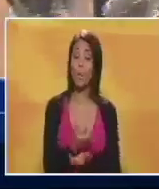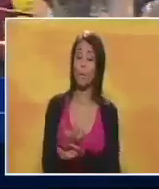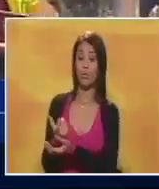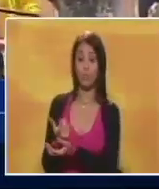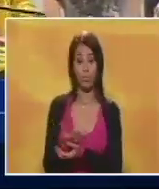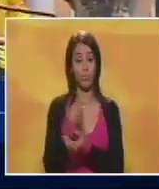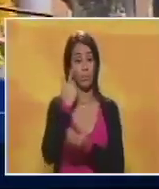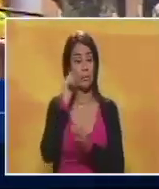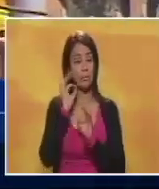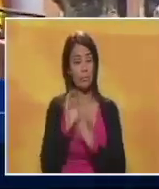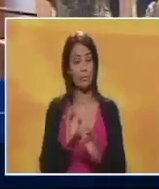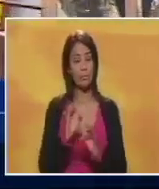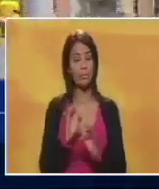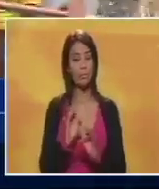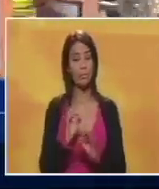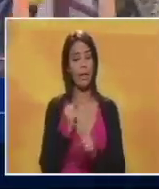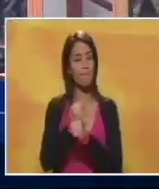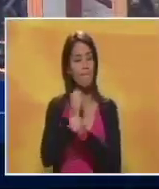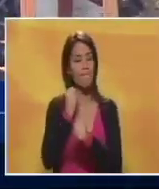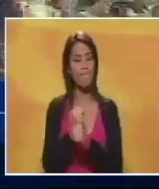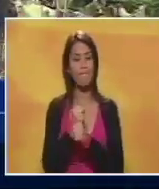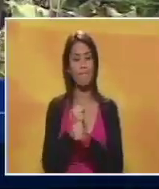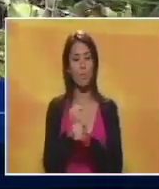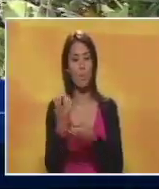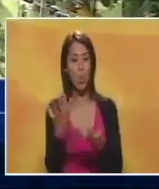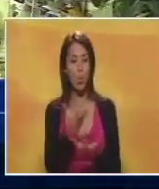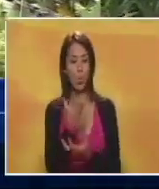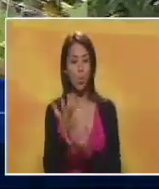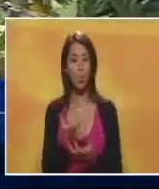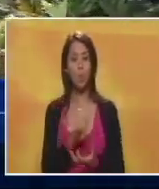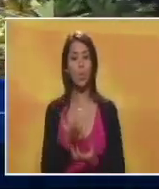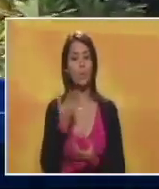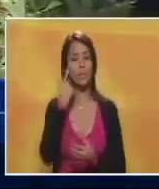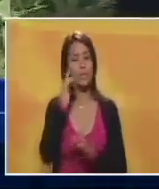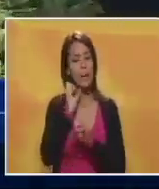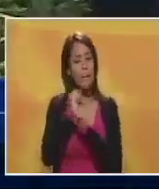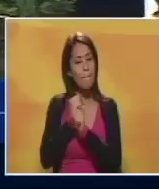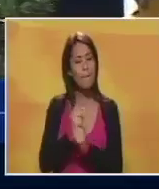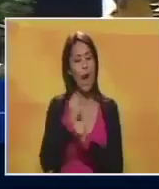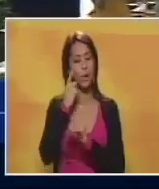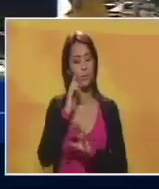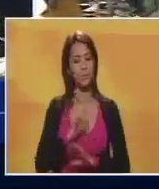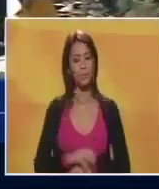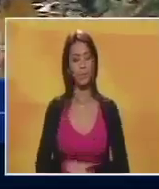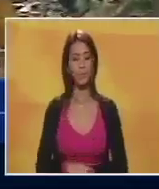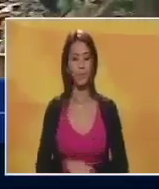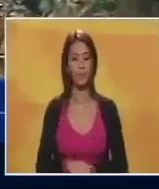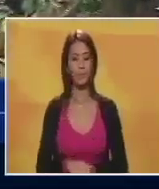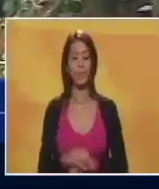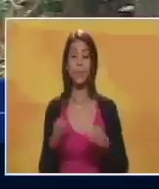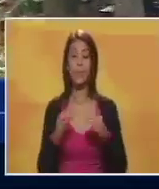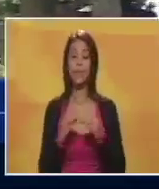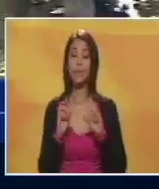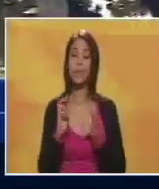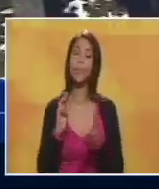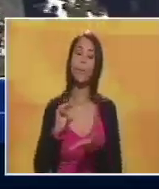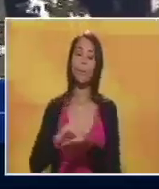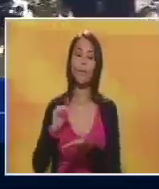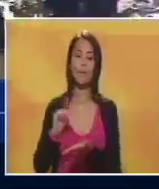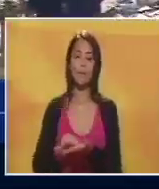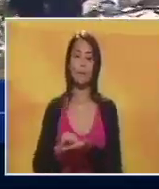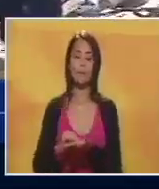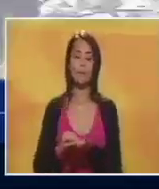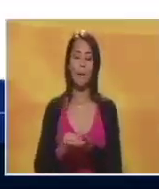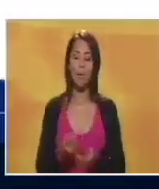el lugar, haciendo labores de refrescamiento y esperando maquinaria desde la Corporación de Servicio de Miranda para la remoción